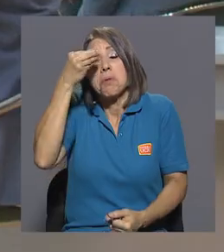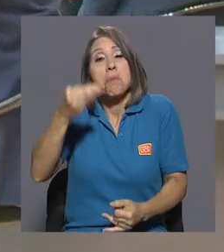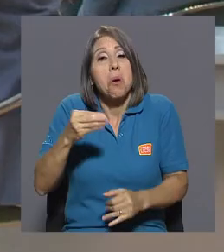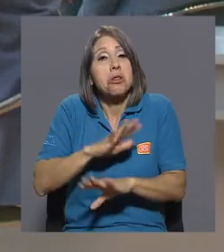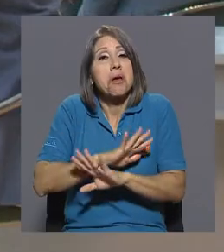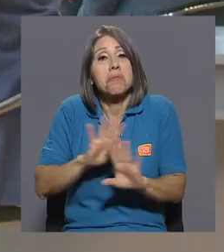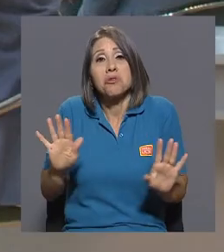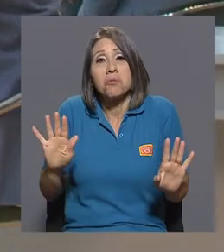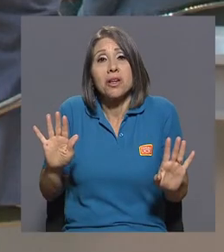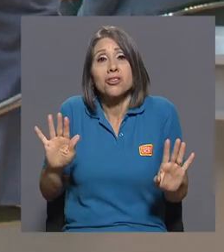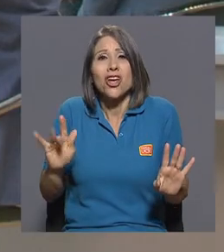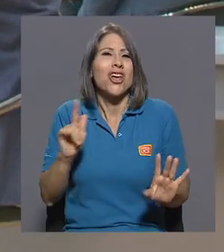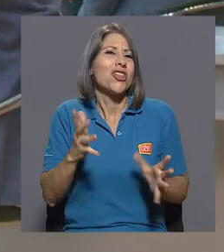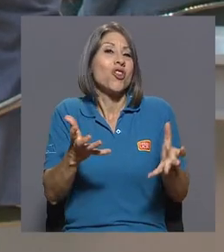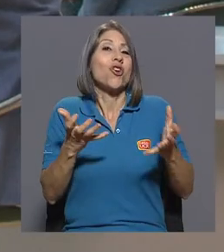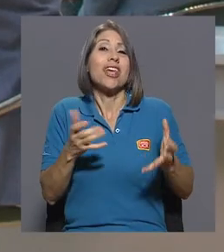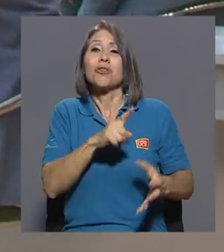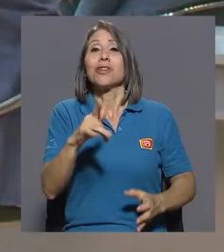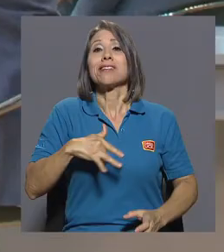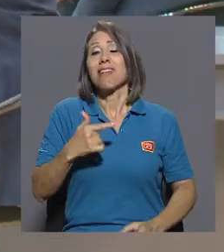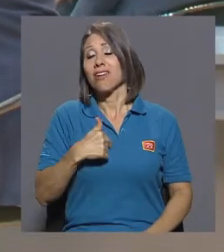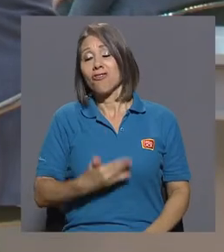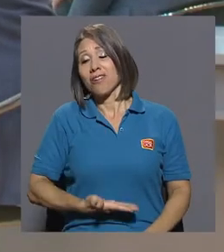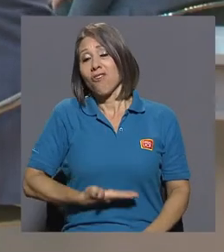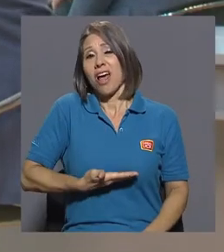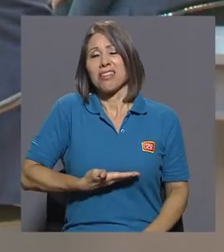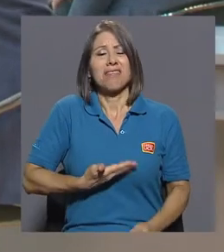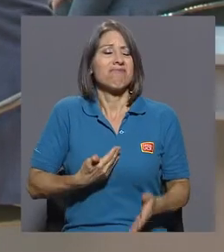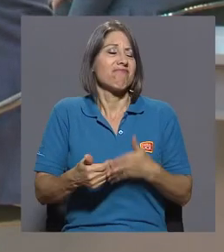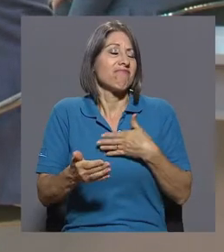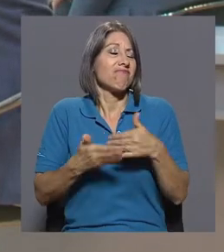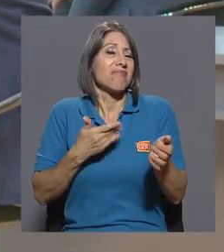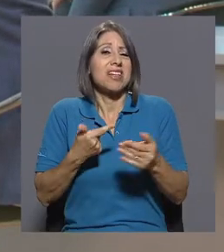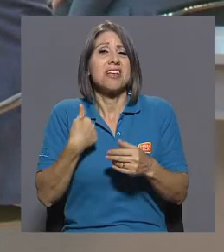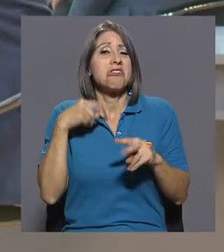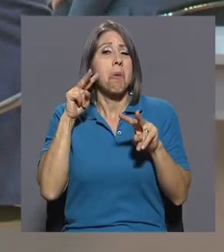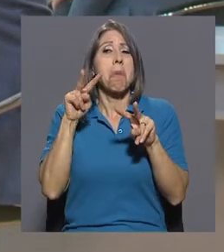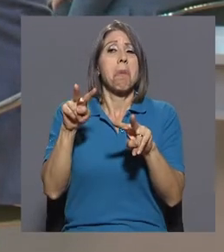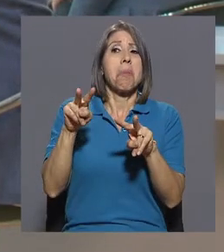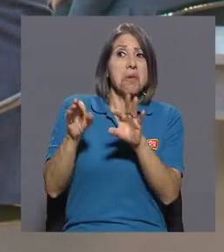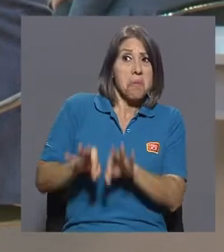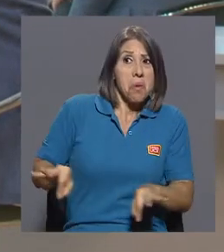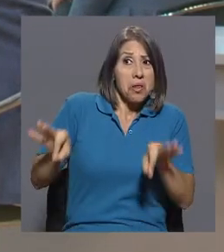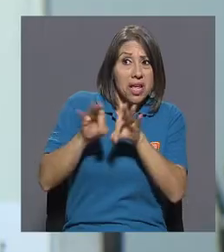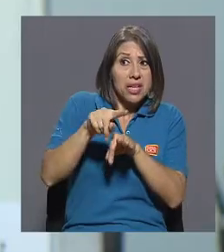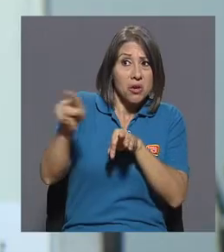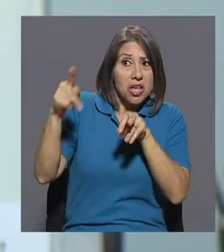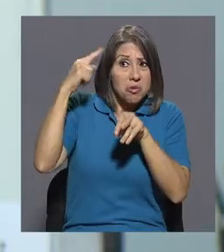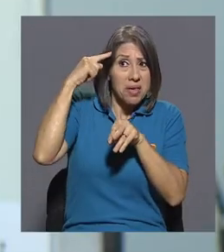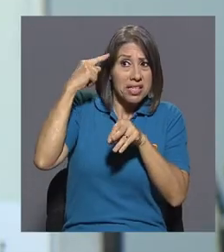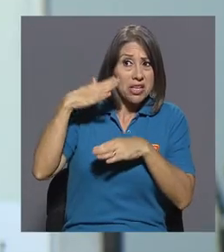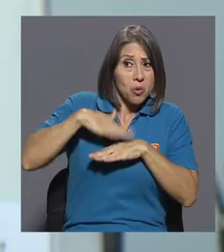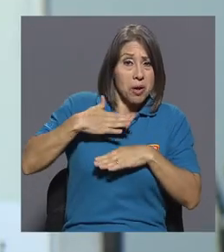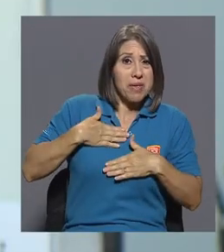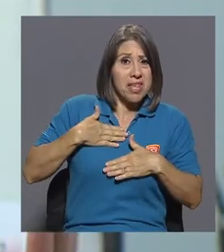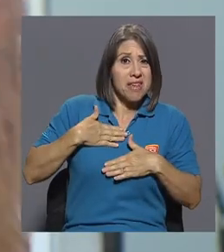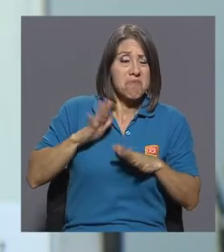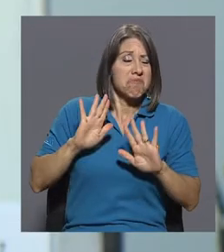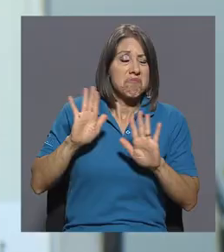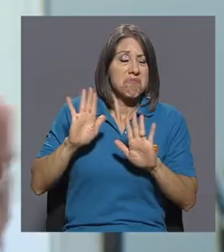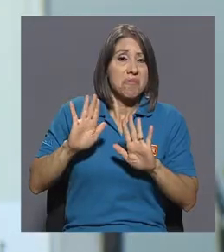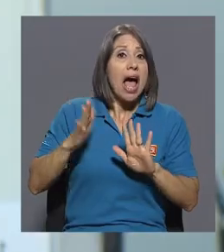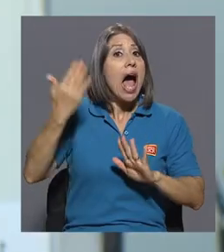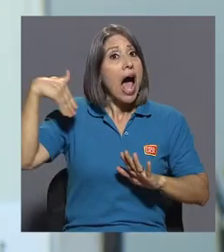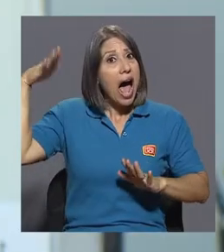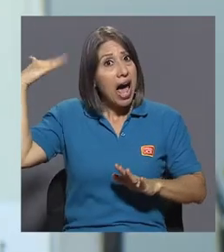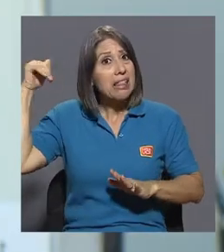sin afán de sonar arrogante, pero ya no le pongo tanta importancia a lo que piensa la gente de mí. Antes eso era algo que